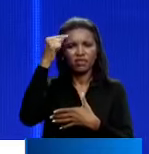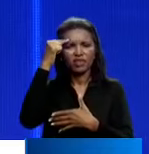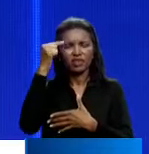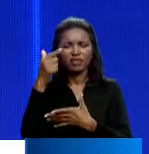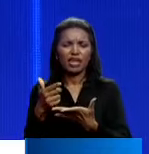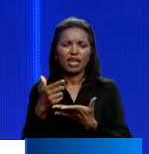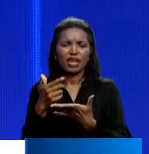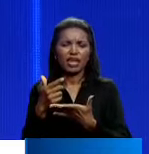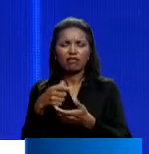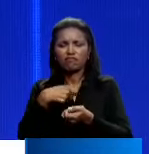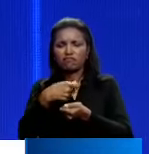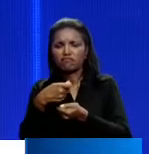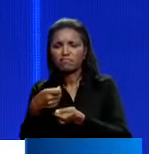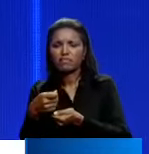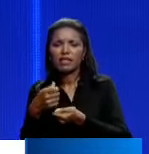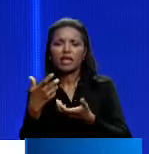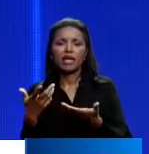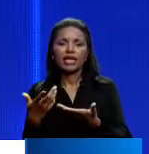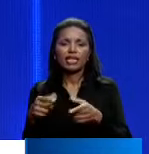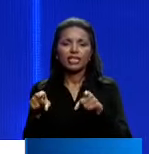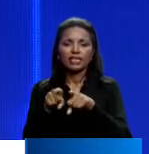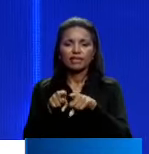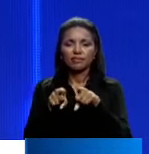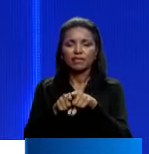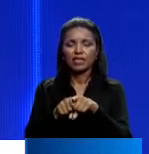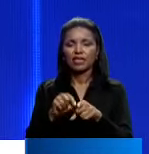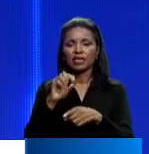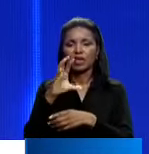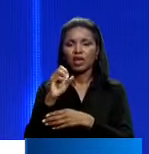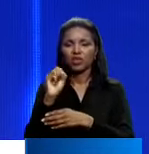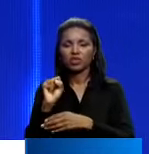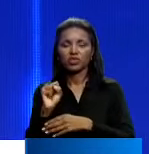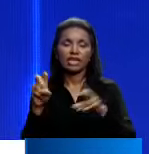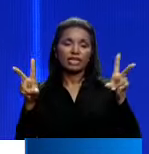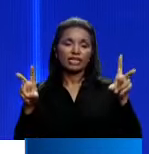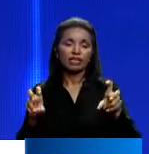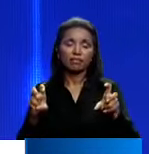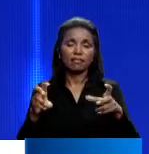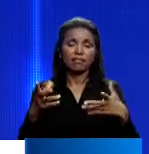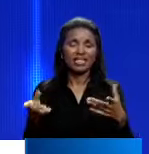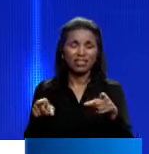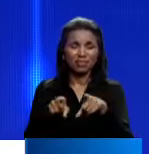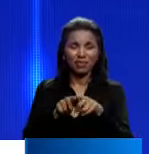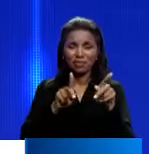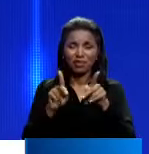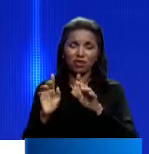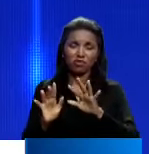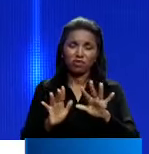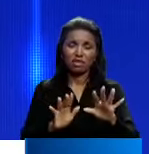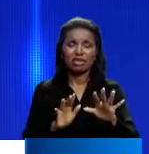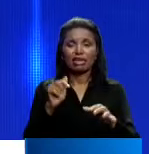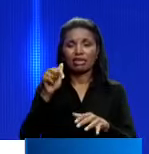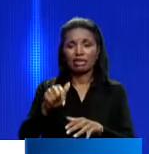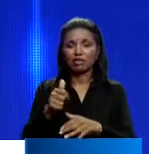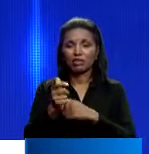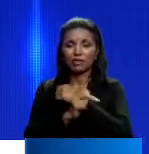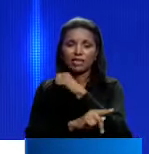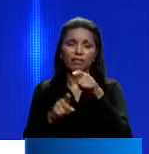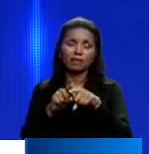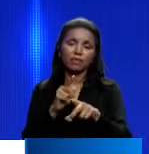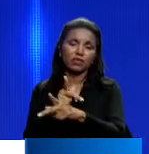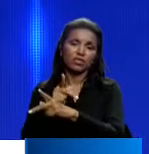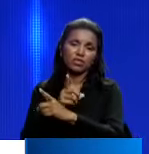partida discrecional del presidente, elevar a rango constitucional el tema migratorio y el tema de la protección y